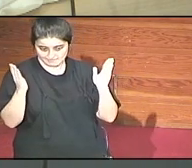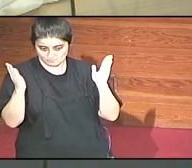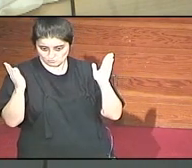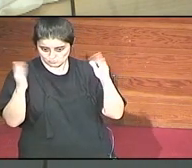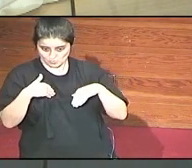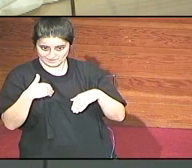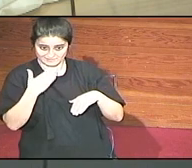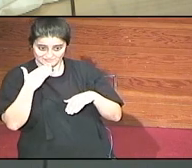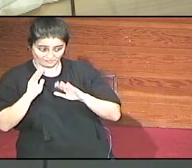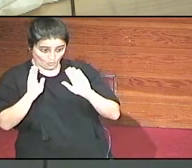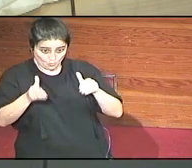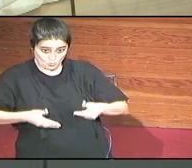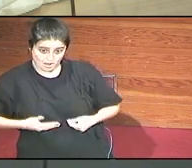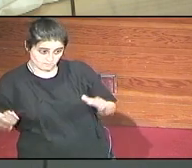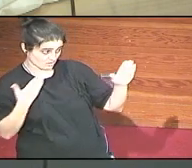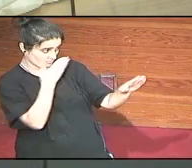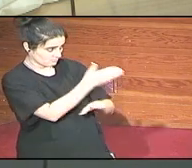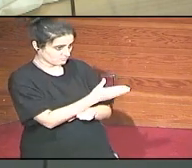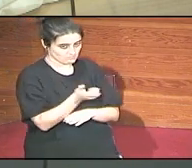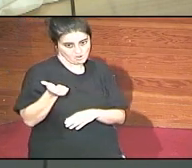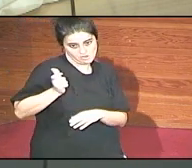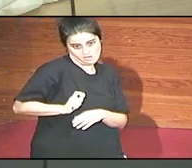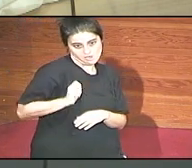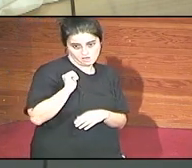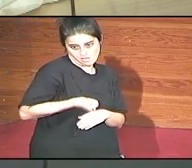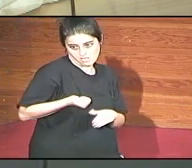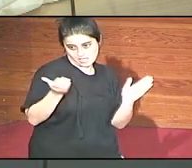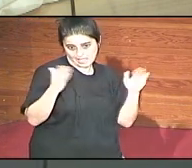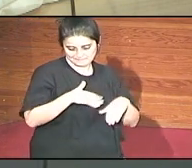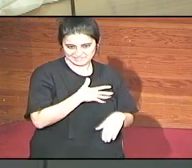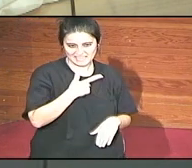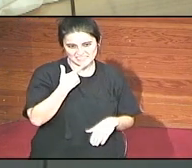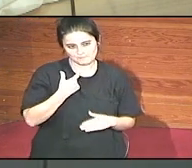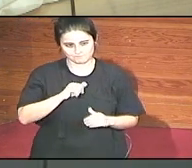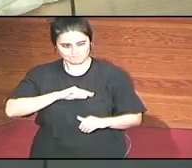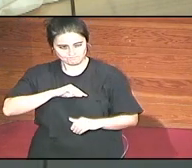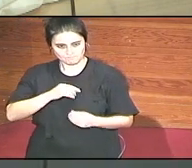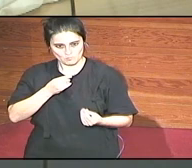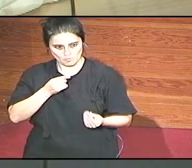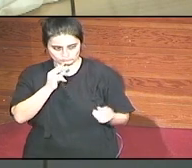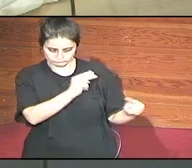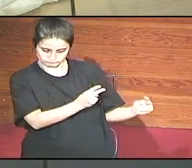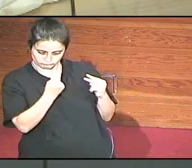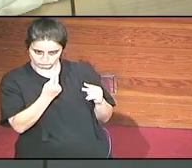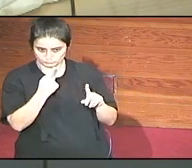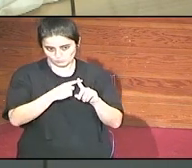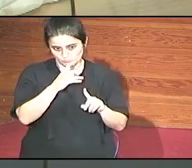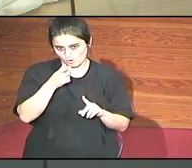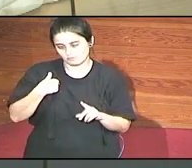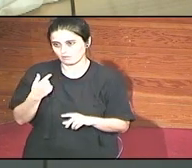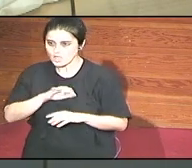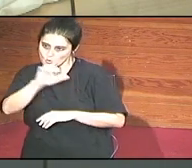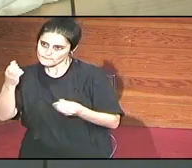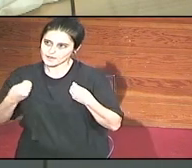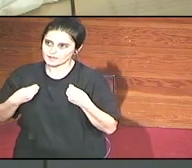estatus si vuelven es decir son bien considerados porque están en europa pero si vuelven son uno más porque no han